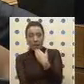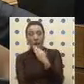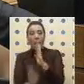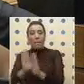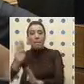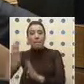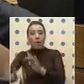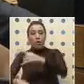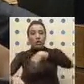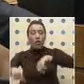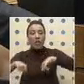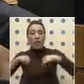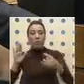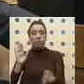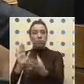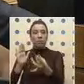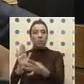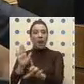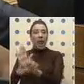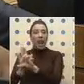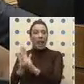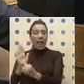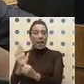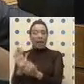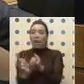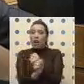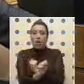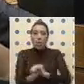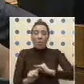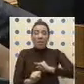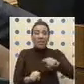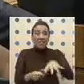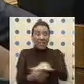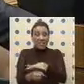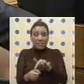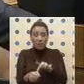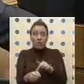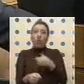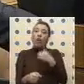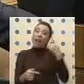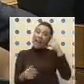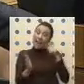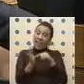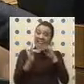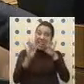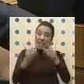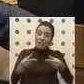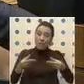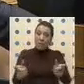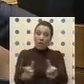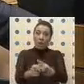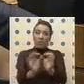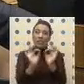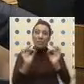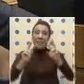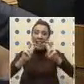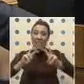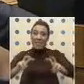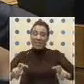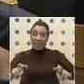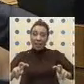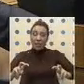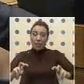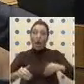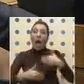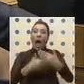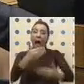protección de estos jóvenes que son infractores de ley, que no pueden seguir en estas condiciones. Por eso creemos que este informe de la Comisión Especial Investigadora es